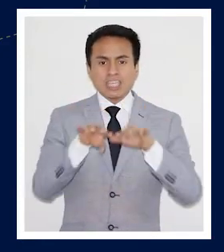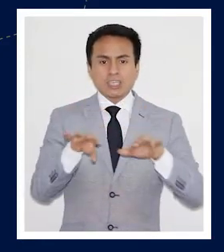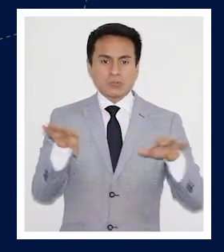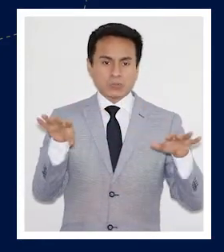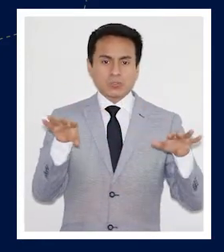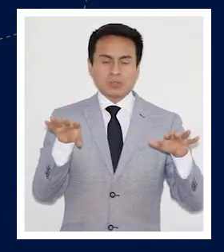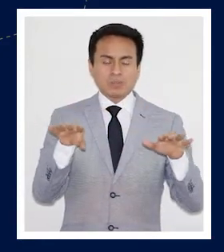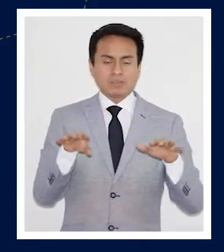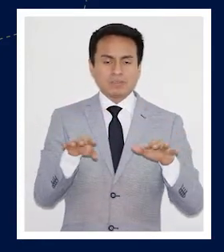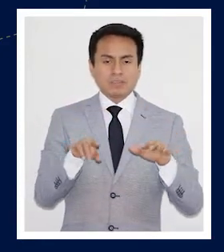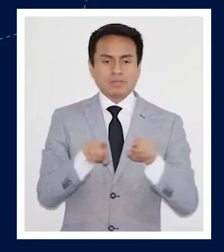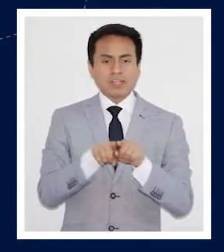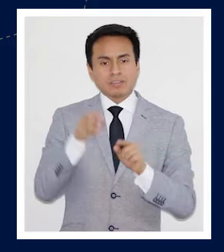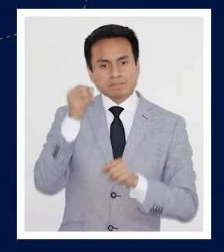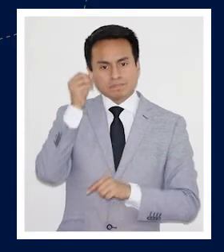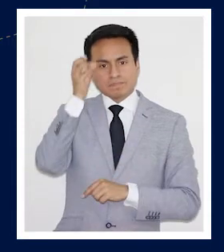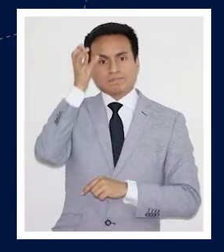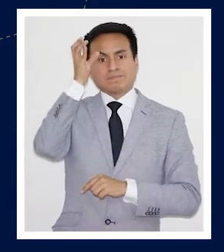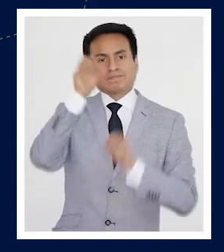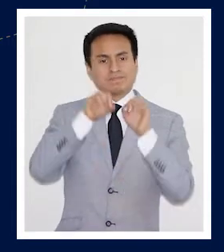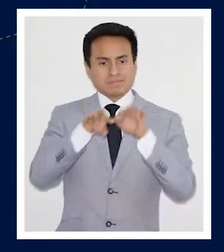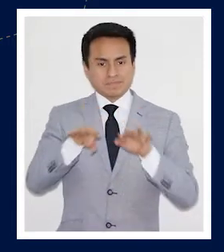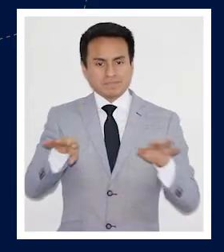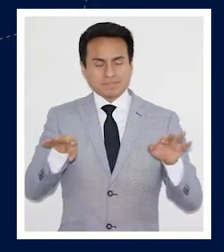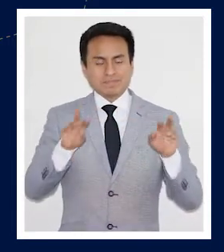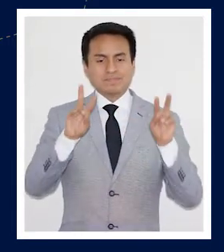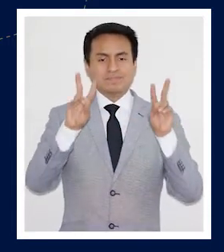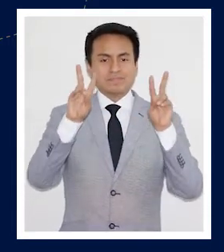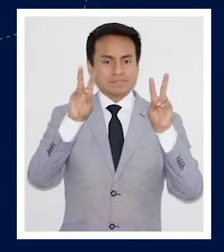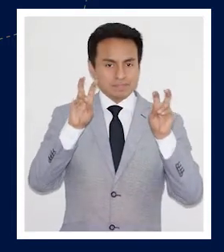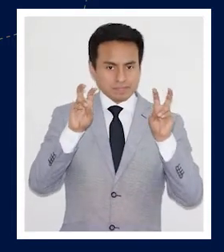la difusión de conocimiento